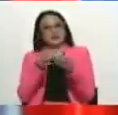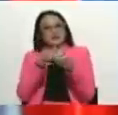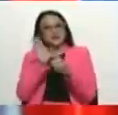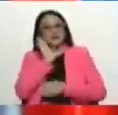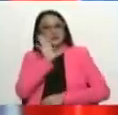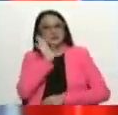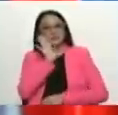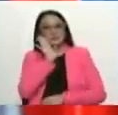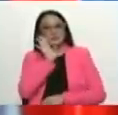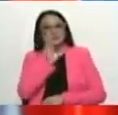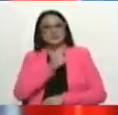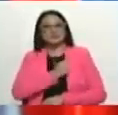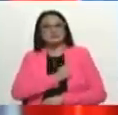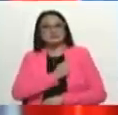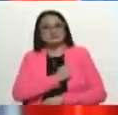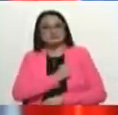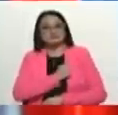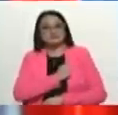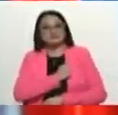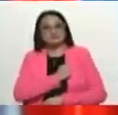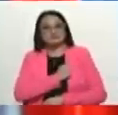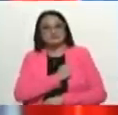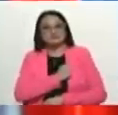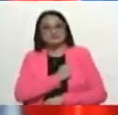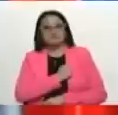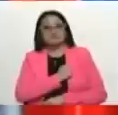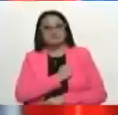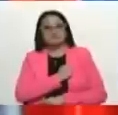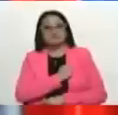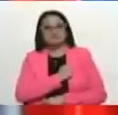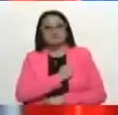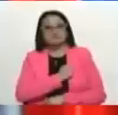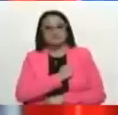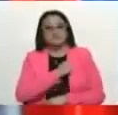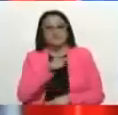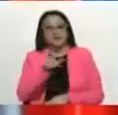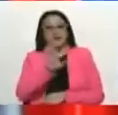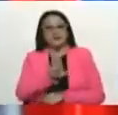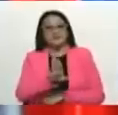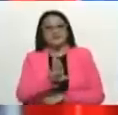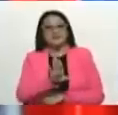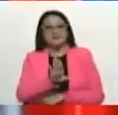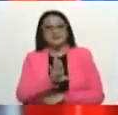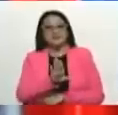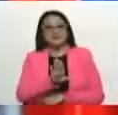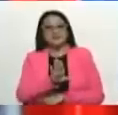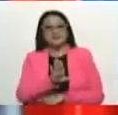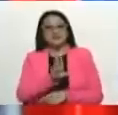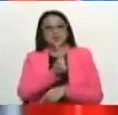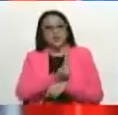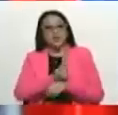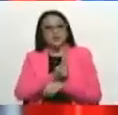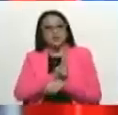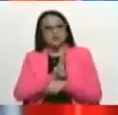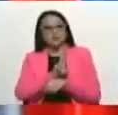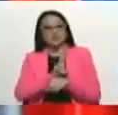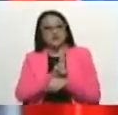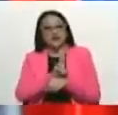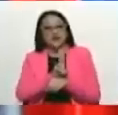que lamentablemente su accionar ha sido sistemático, utilizando, repito,